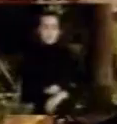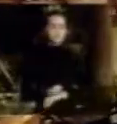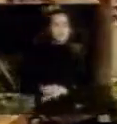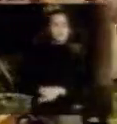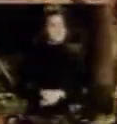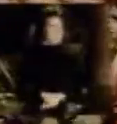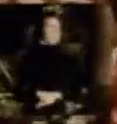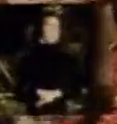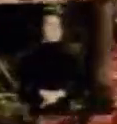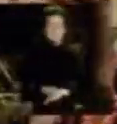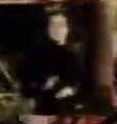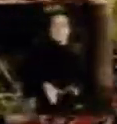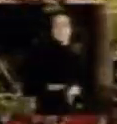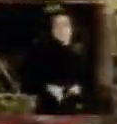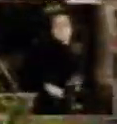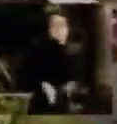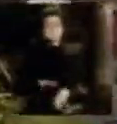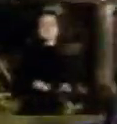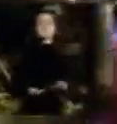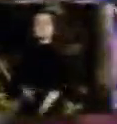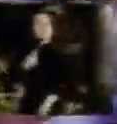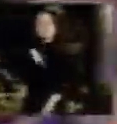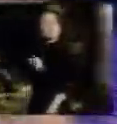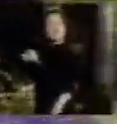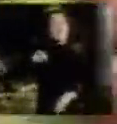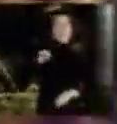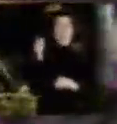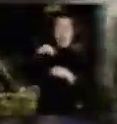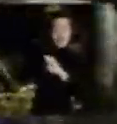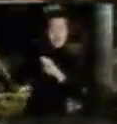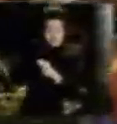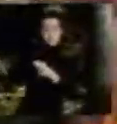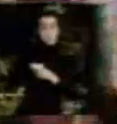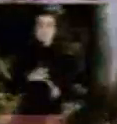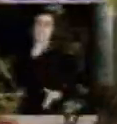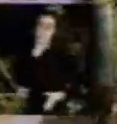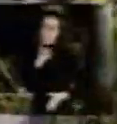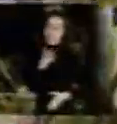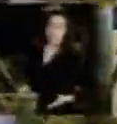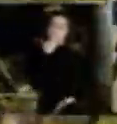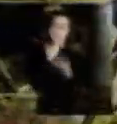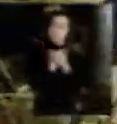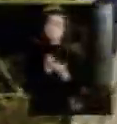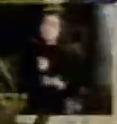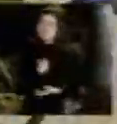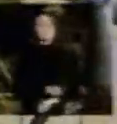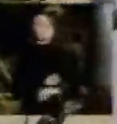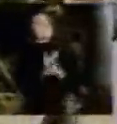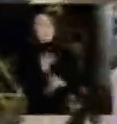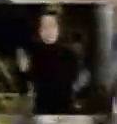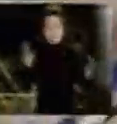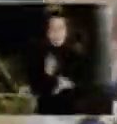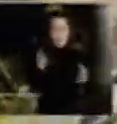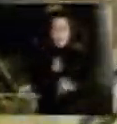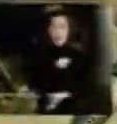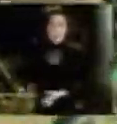Canarias. De nuestro final, muy en serio les tengo que hablar. Para España no niego que es